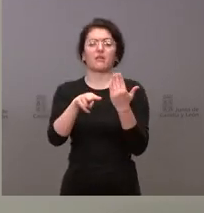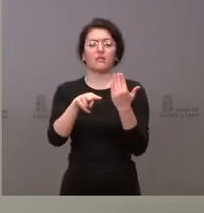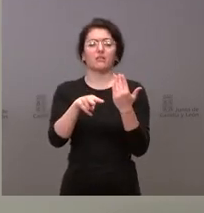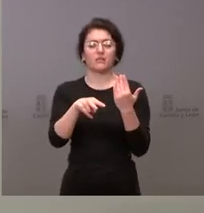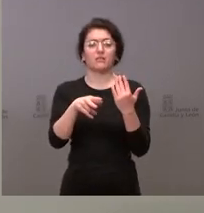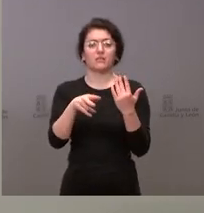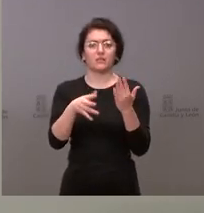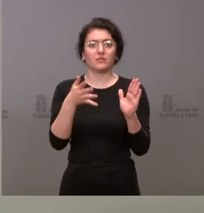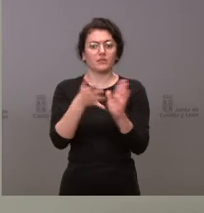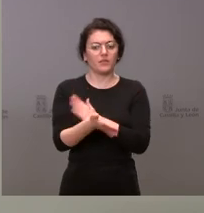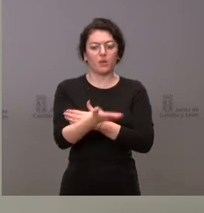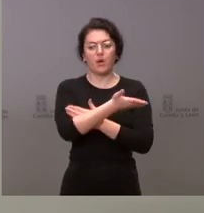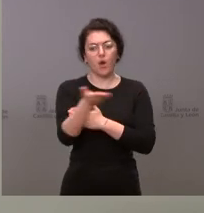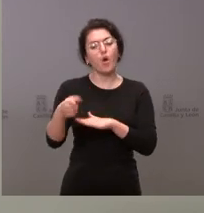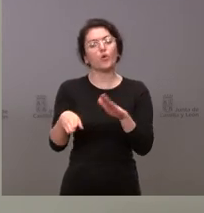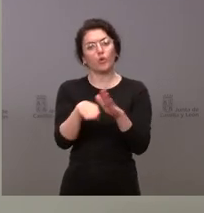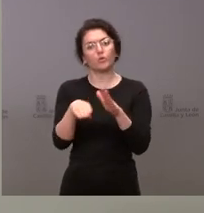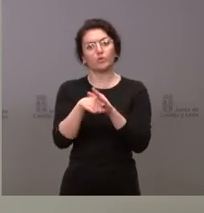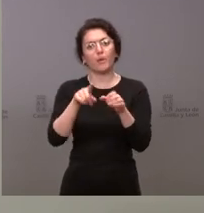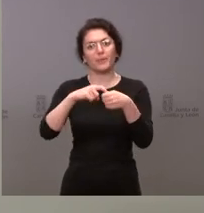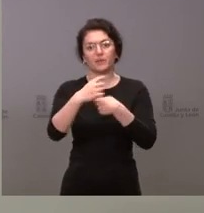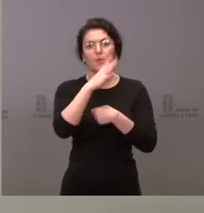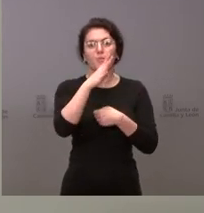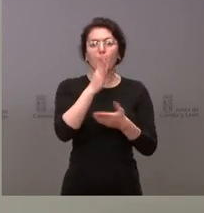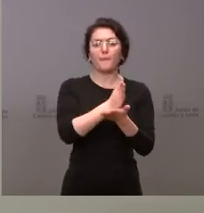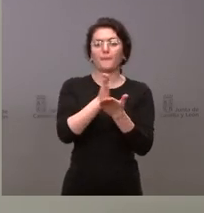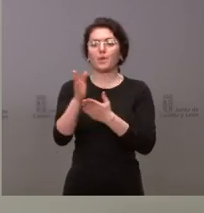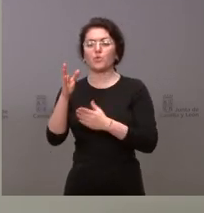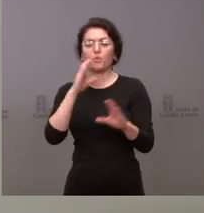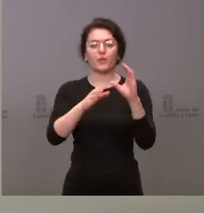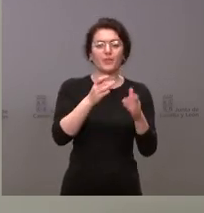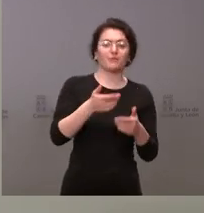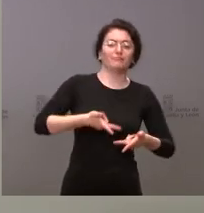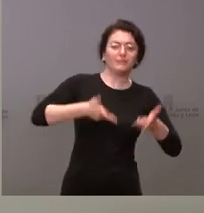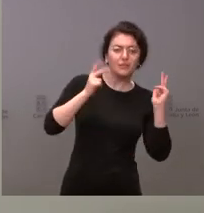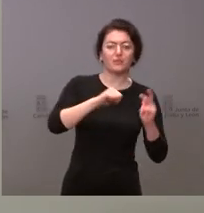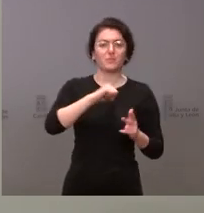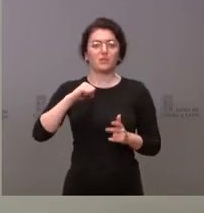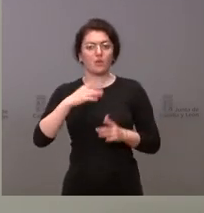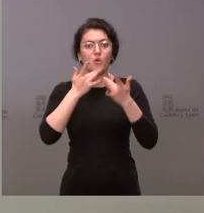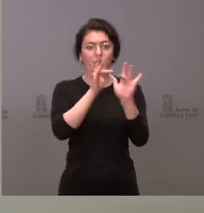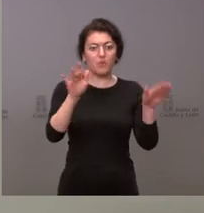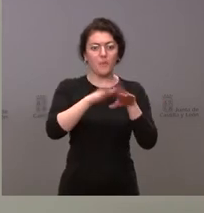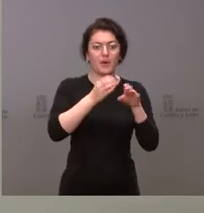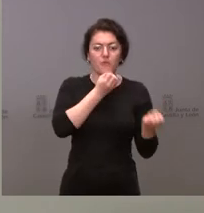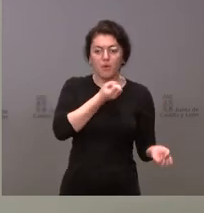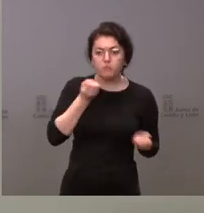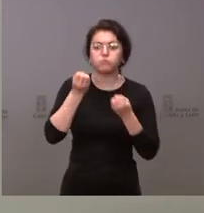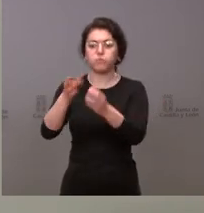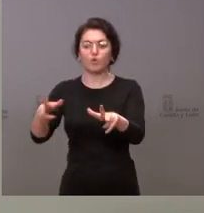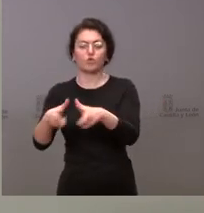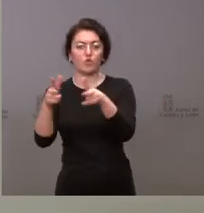con ustedes como medios de comunicación libres independientes y objetivos para transmitir esa información al conjunto de la sociedad lo que me planteada